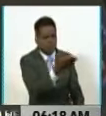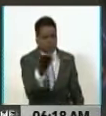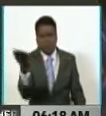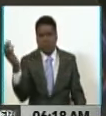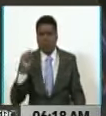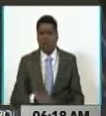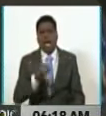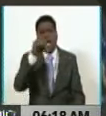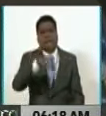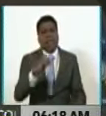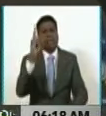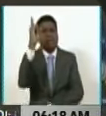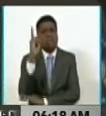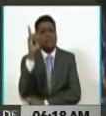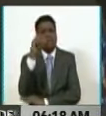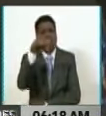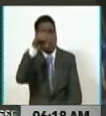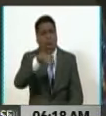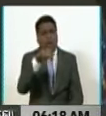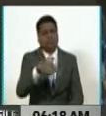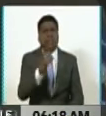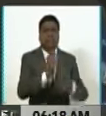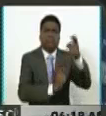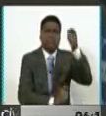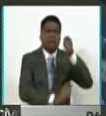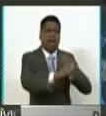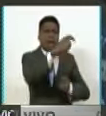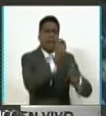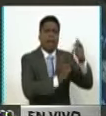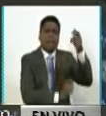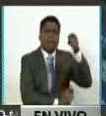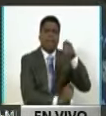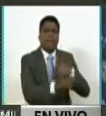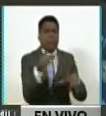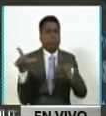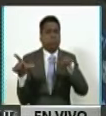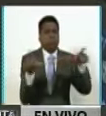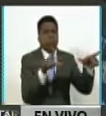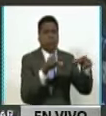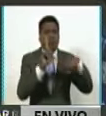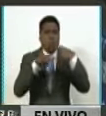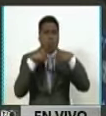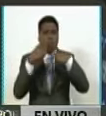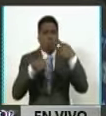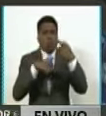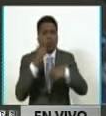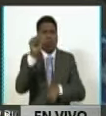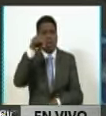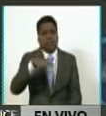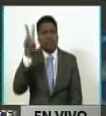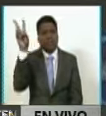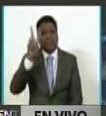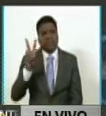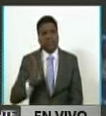en este panteón nacional y habiendo izado la bandera tricolor de nuestra patria,